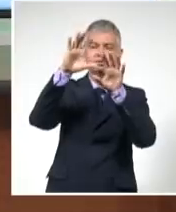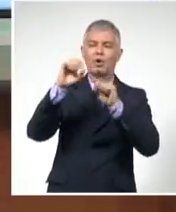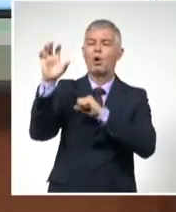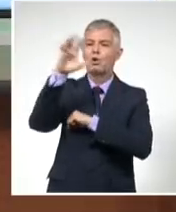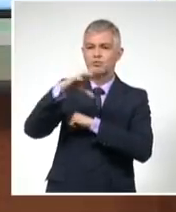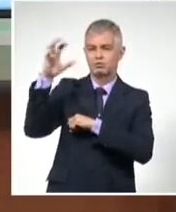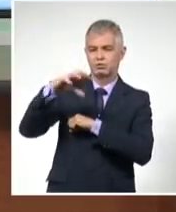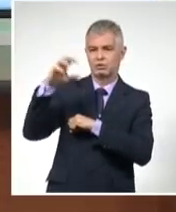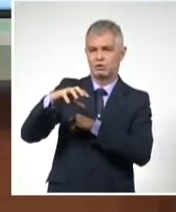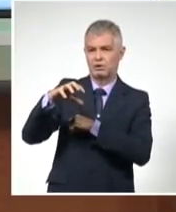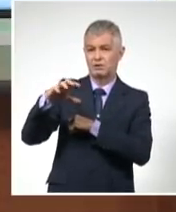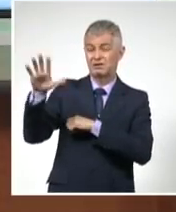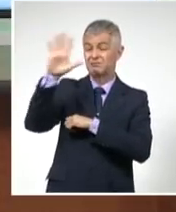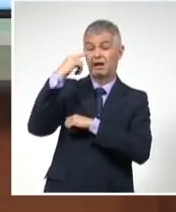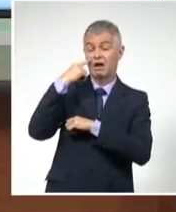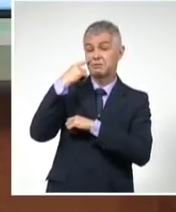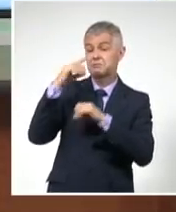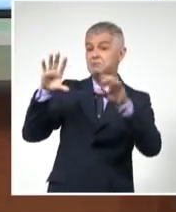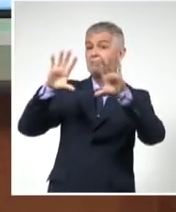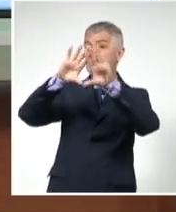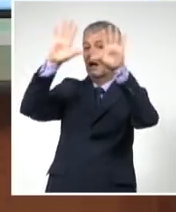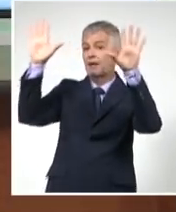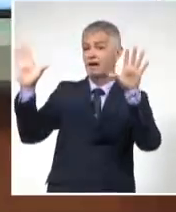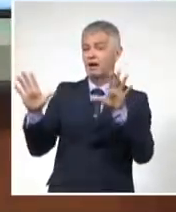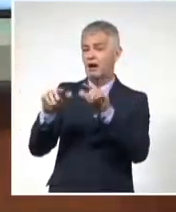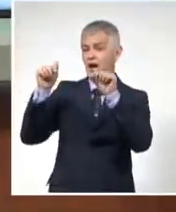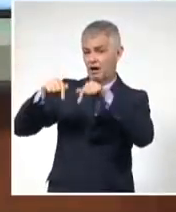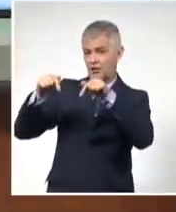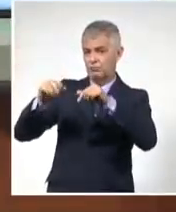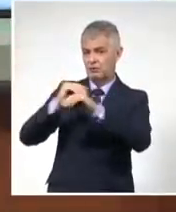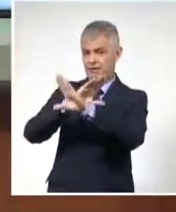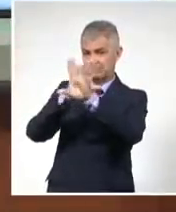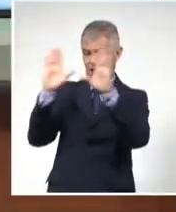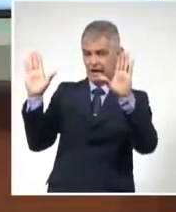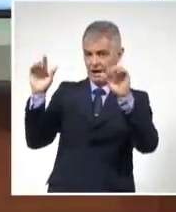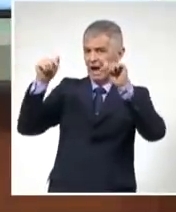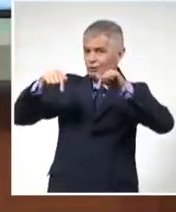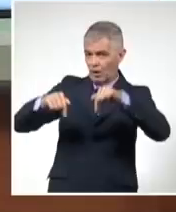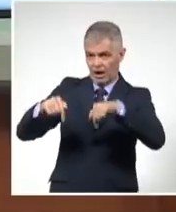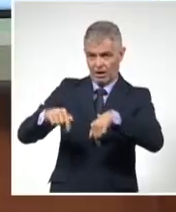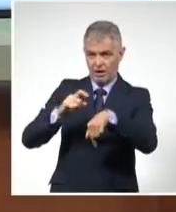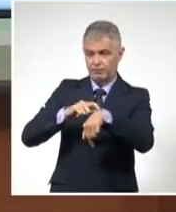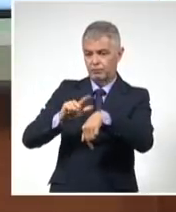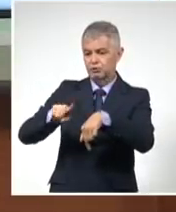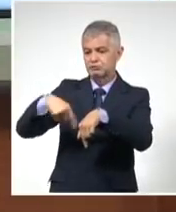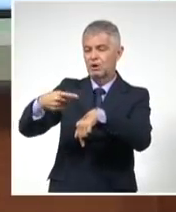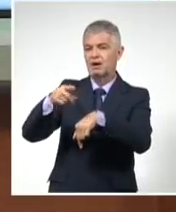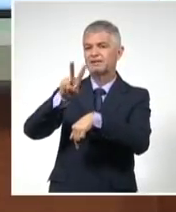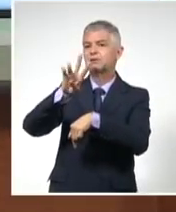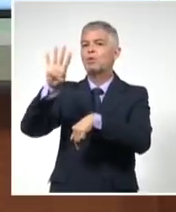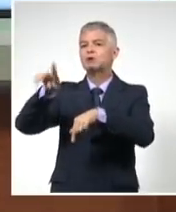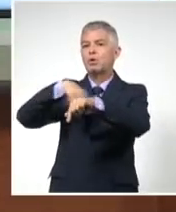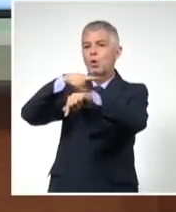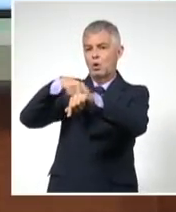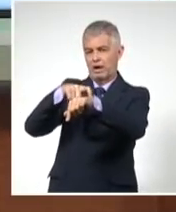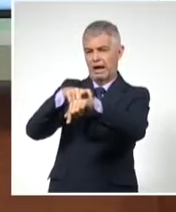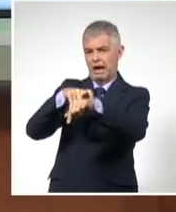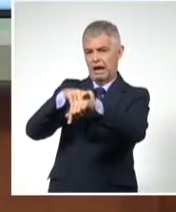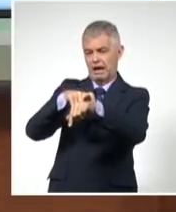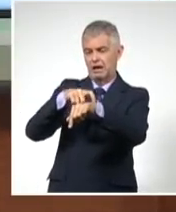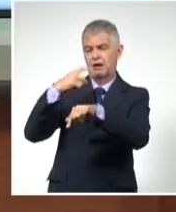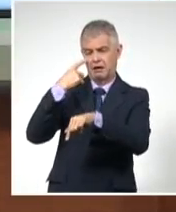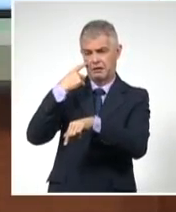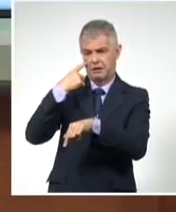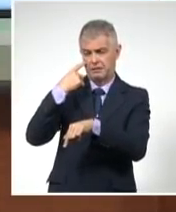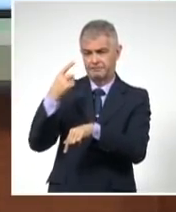mapa pronóstico actualizado hoy, actualizado esta mañana, para las próximas 24 horas del Centro de Física de la Atmósfera